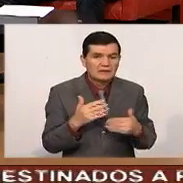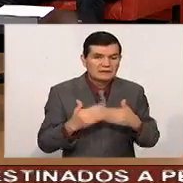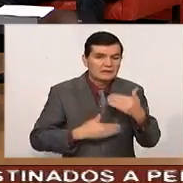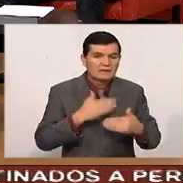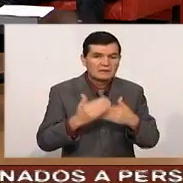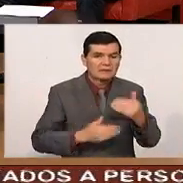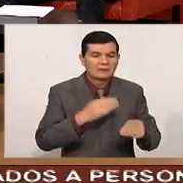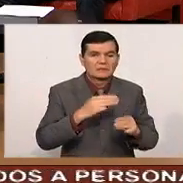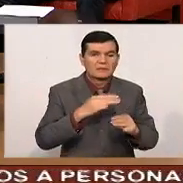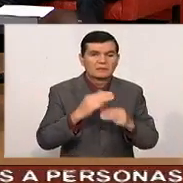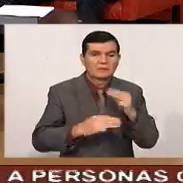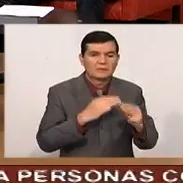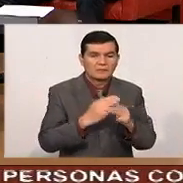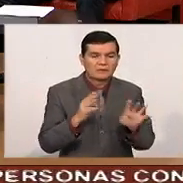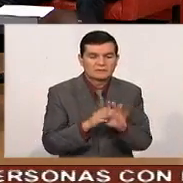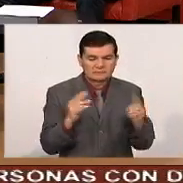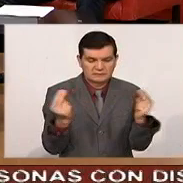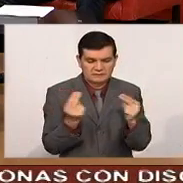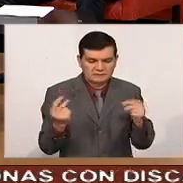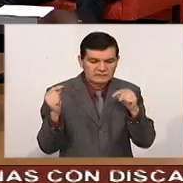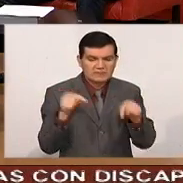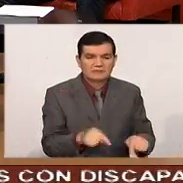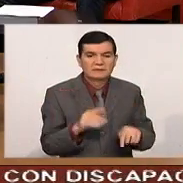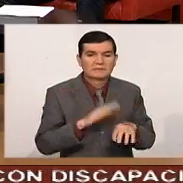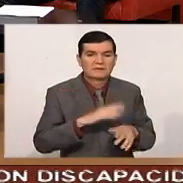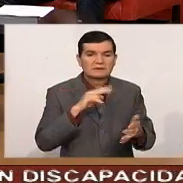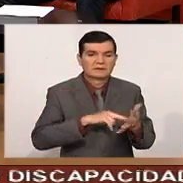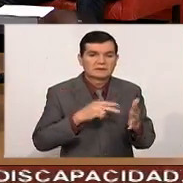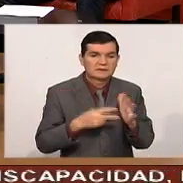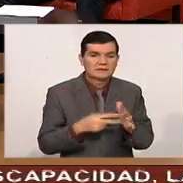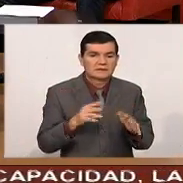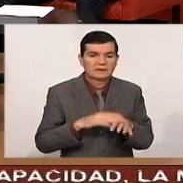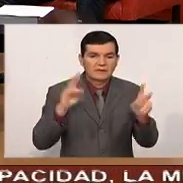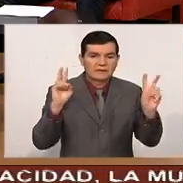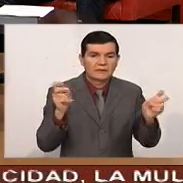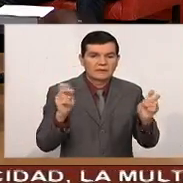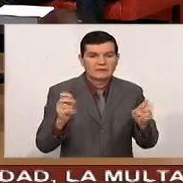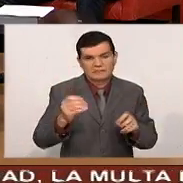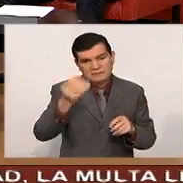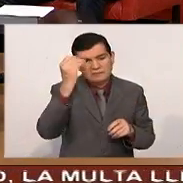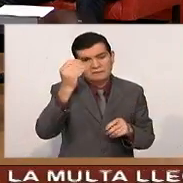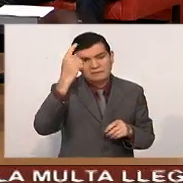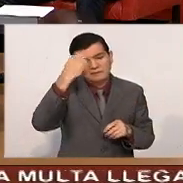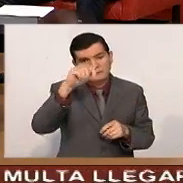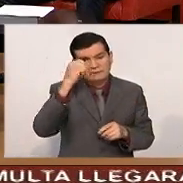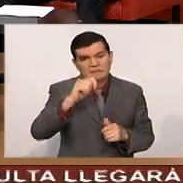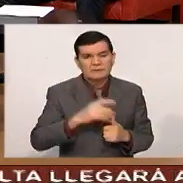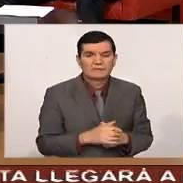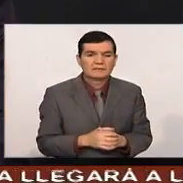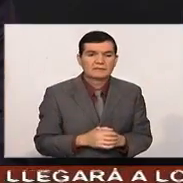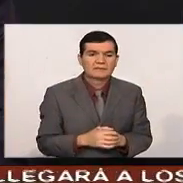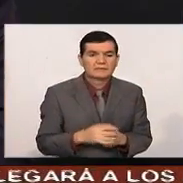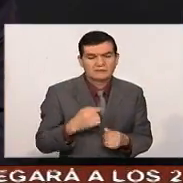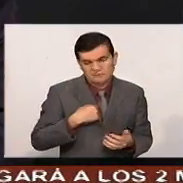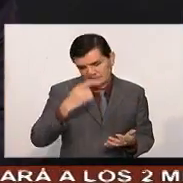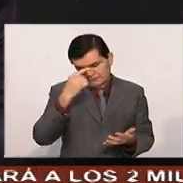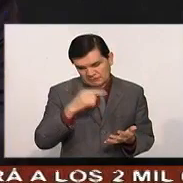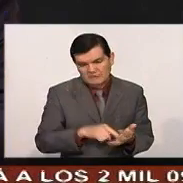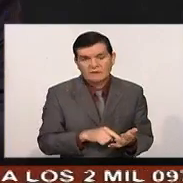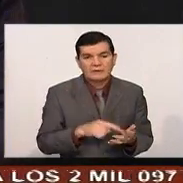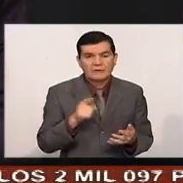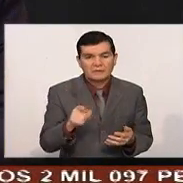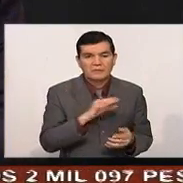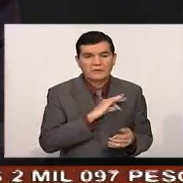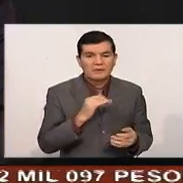este mundo. Las necesitamos ahí, y más en ingeniería. Y en el tema de ciencia y tecnología, creo que simplemente se